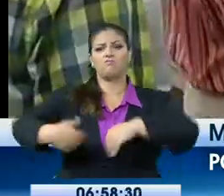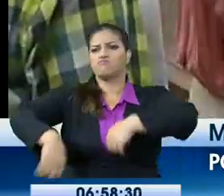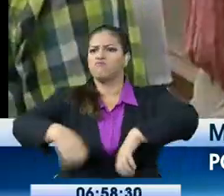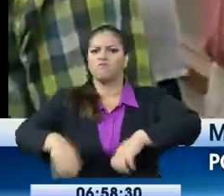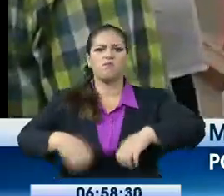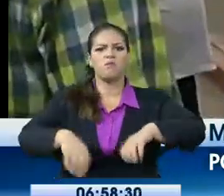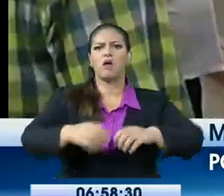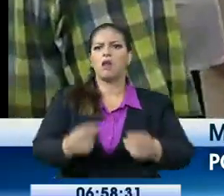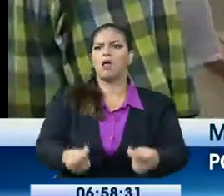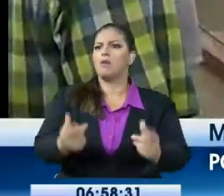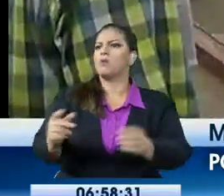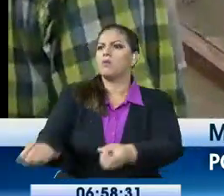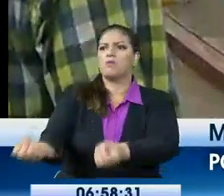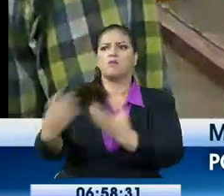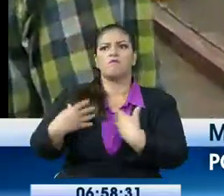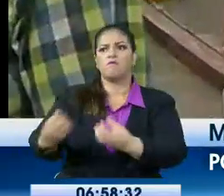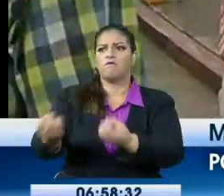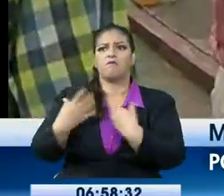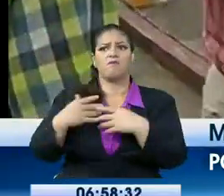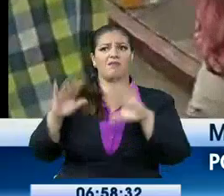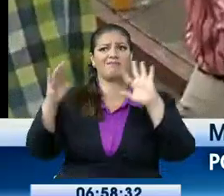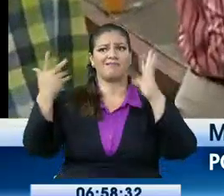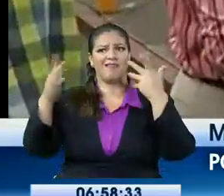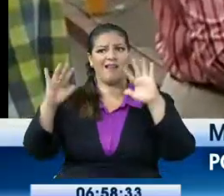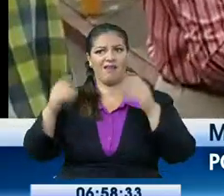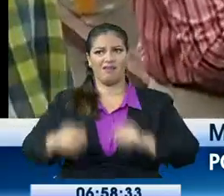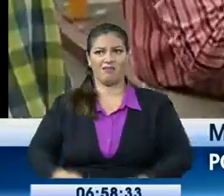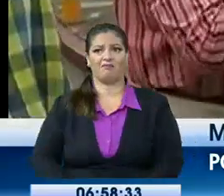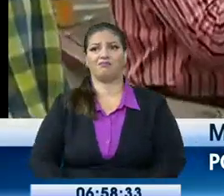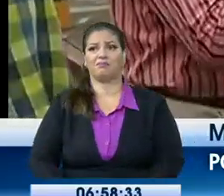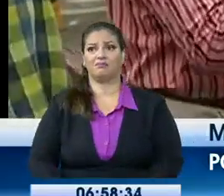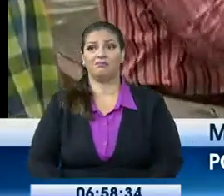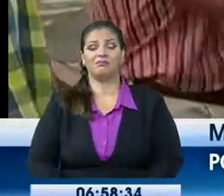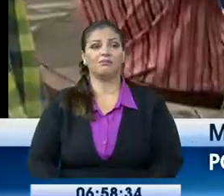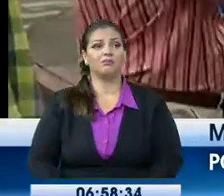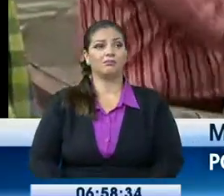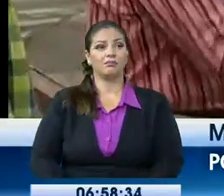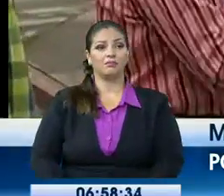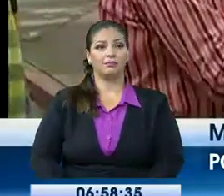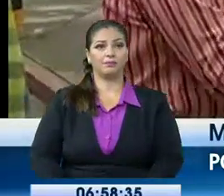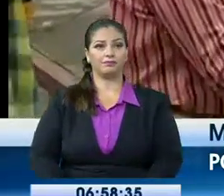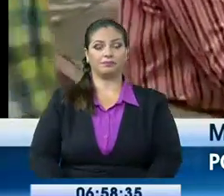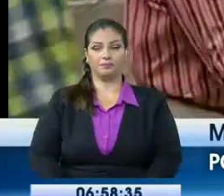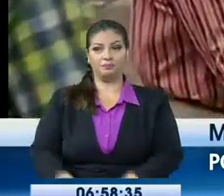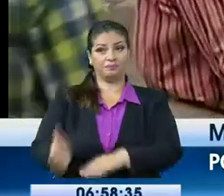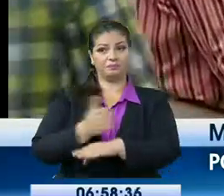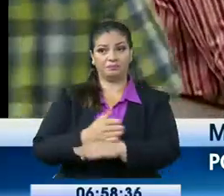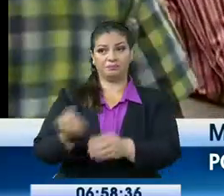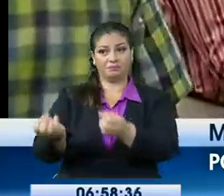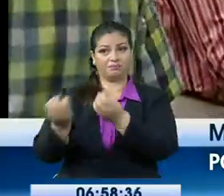muchos años de inundaciones en Ciudadela. Si abren ahí, va a ser peor, porque el flujo de...